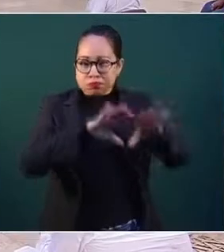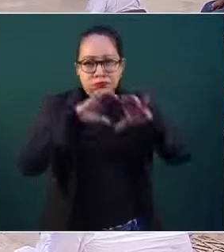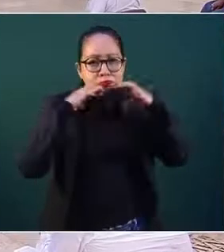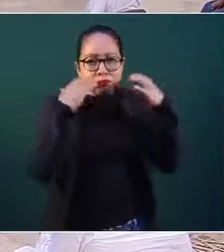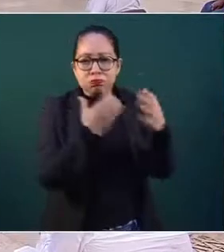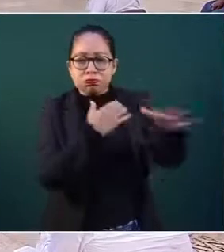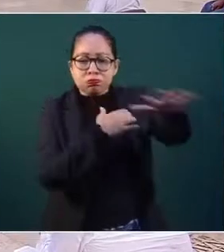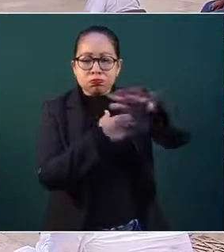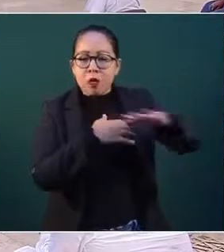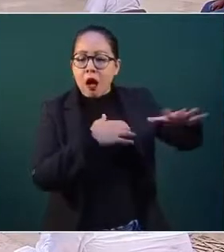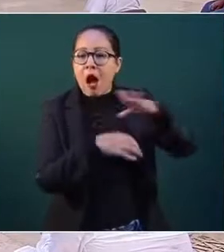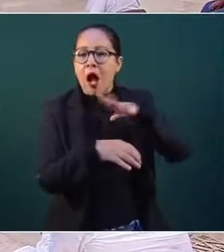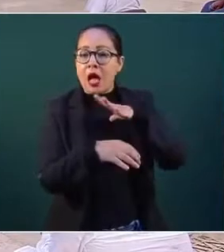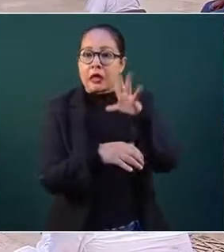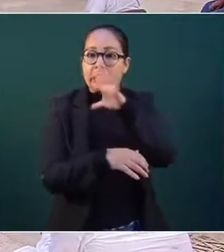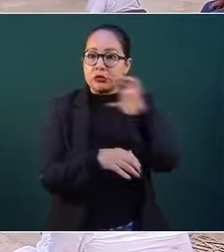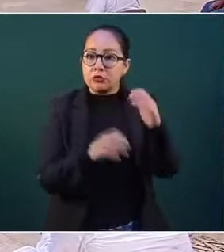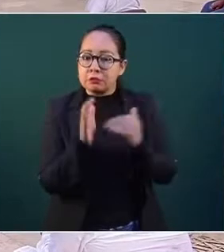sumando